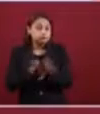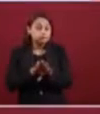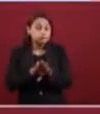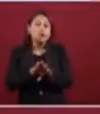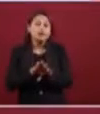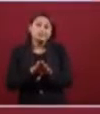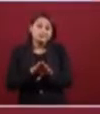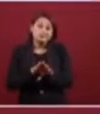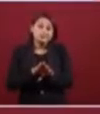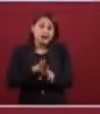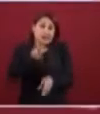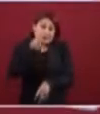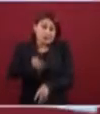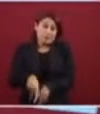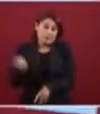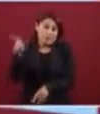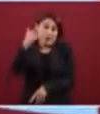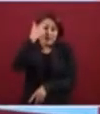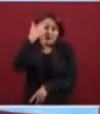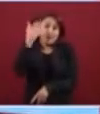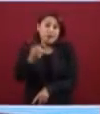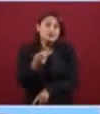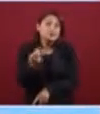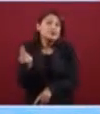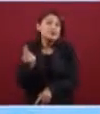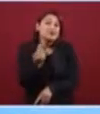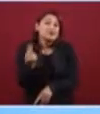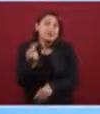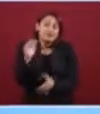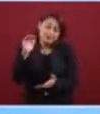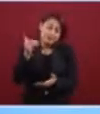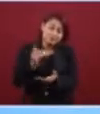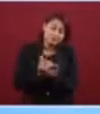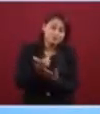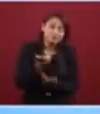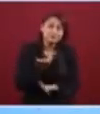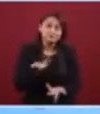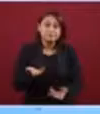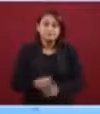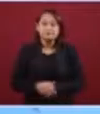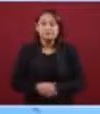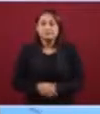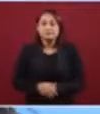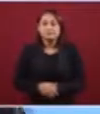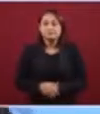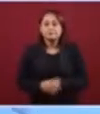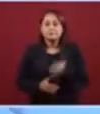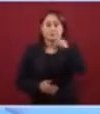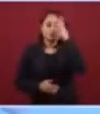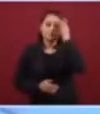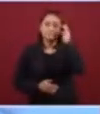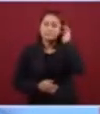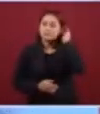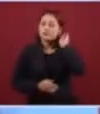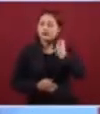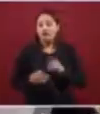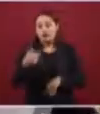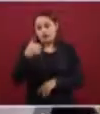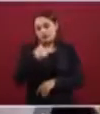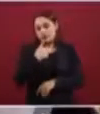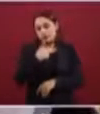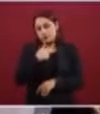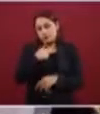Esperemos que este problema se solucione. Y yo quisiera hablar del siguiente tema.